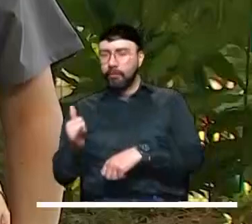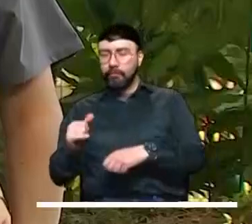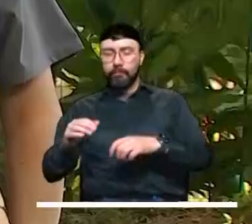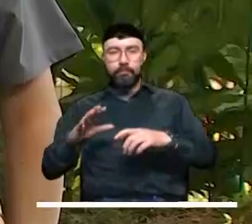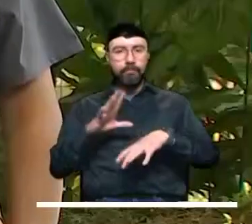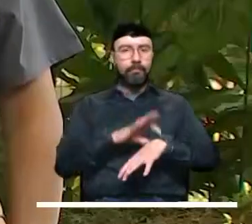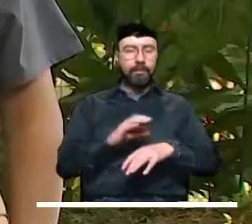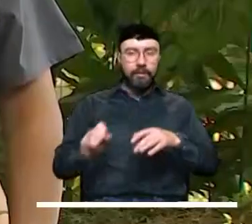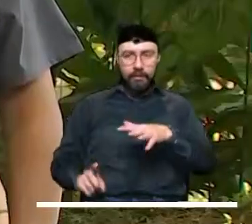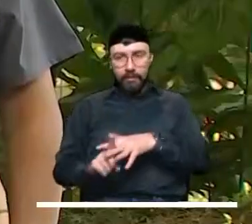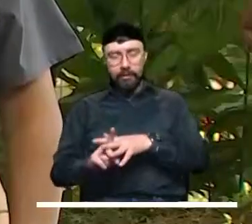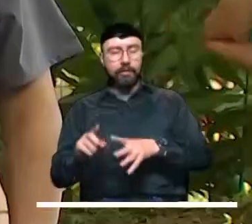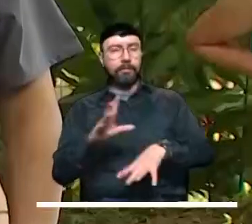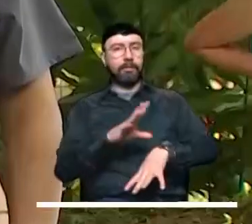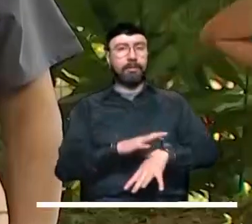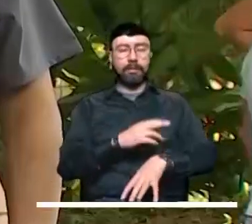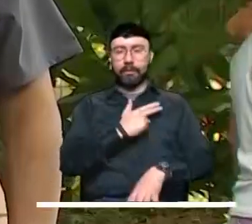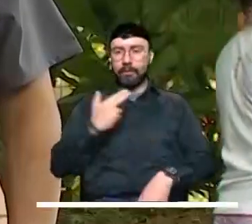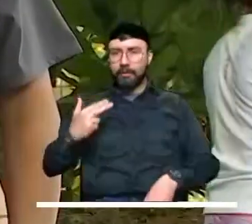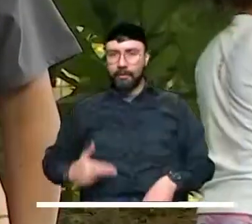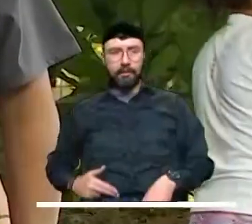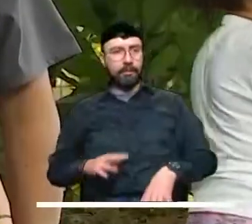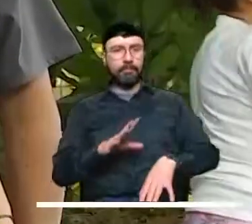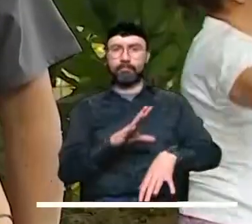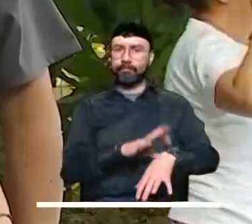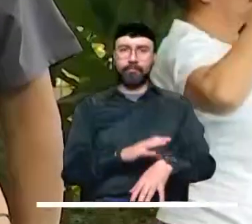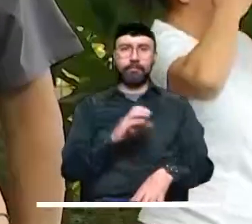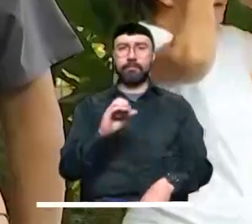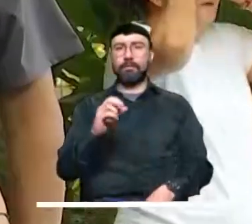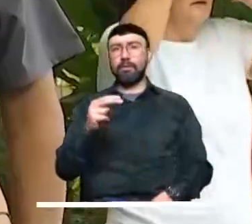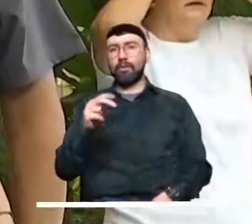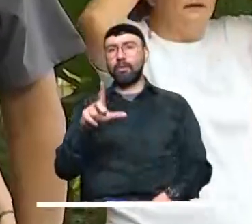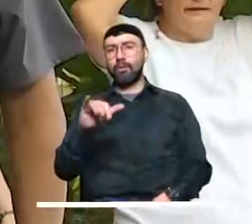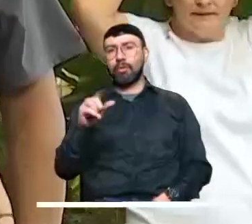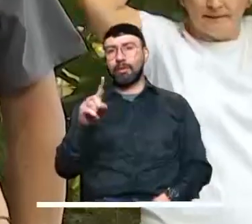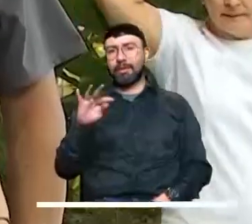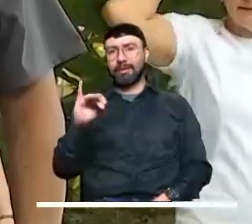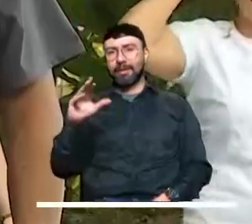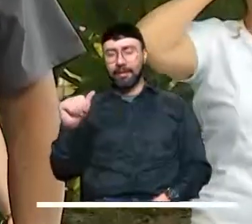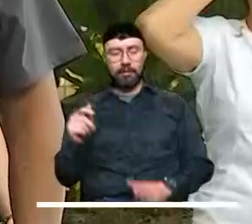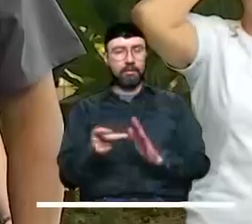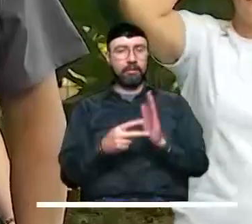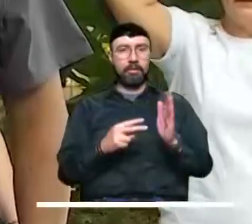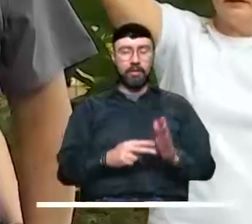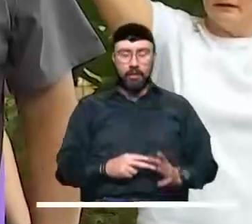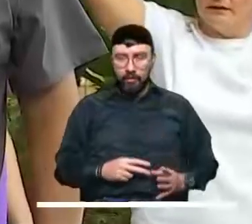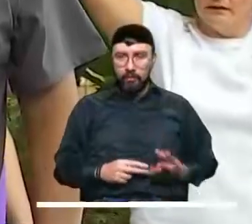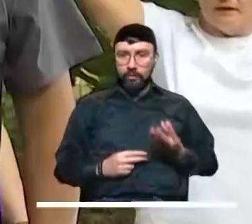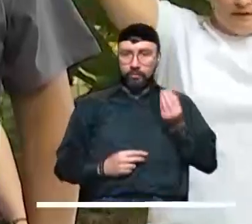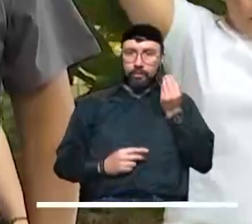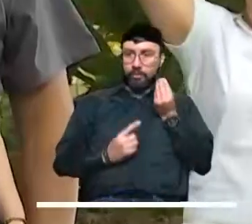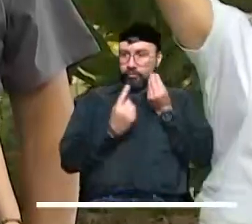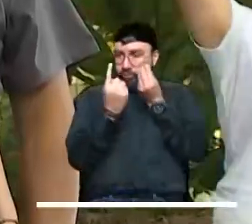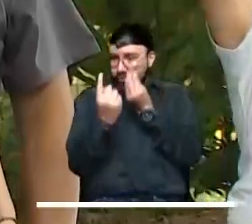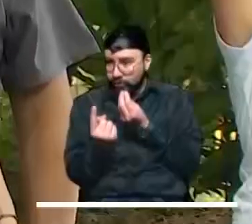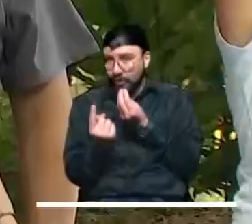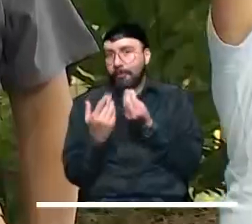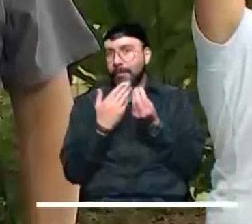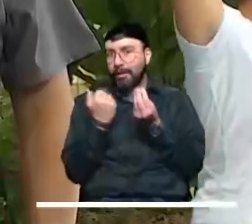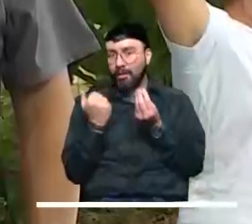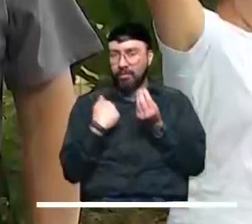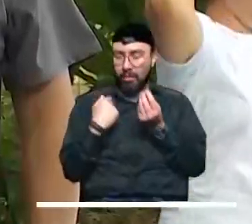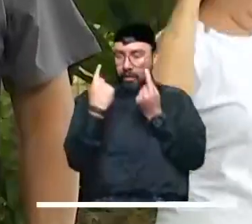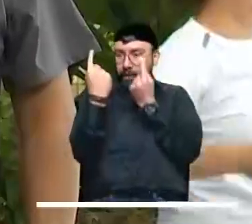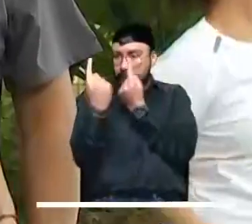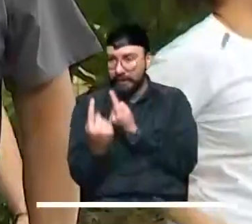funcional, medicina china, medicina holística. Es decir, cuatro ojos ven más que dos. Porque yo no me puedo aventurar a hacer un